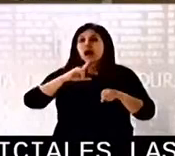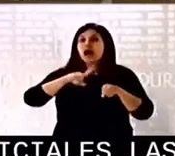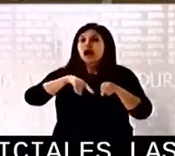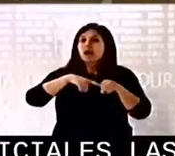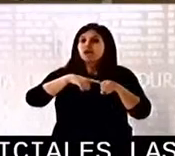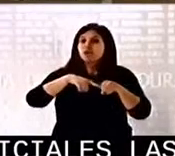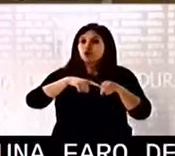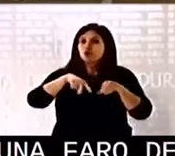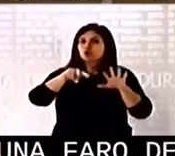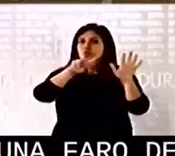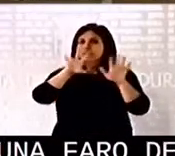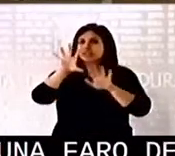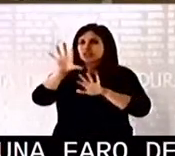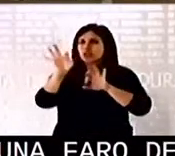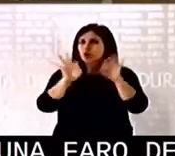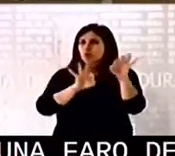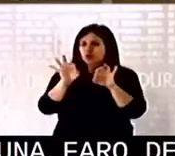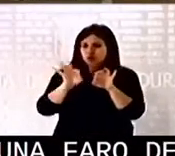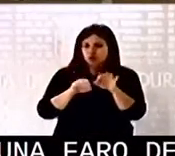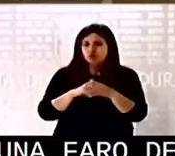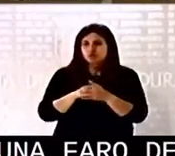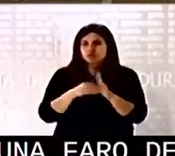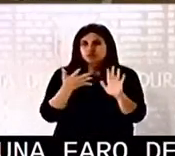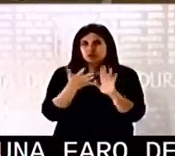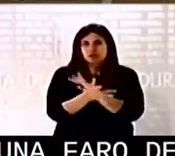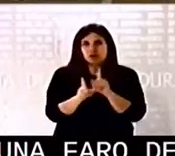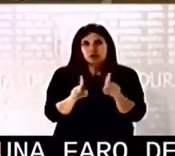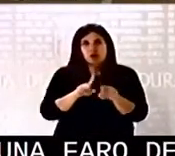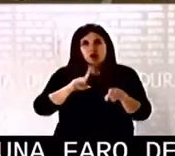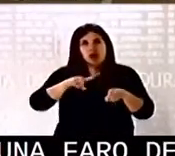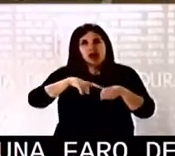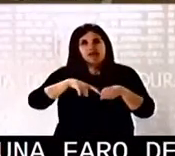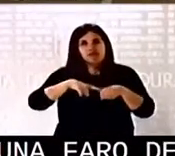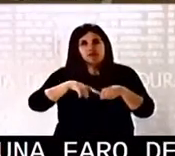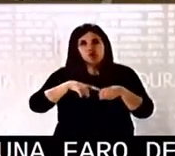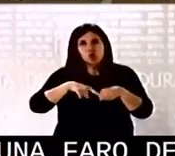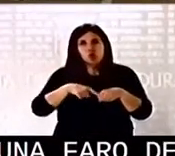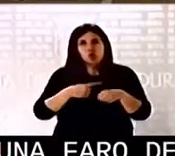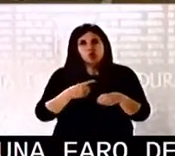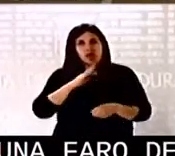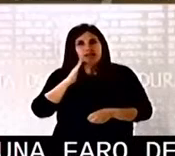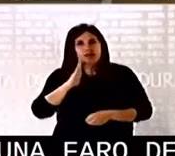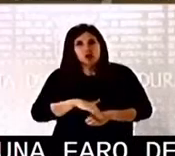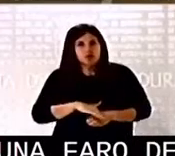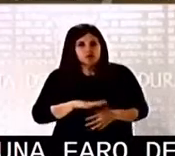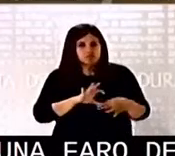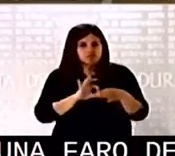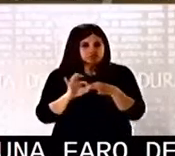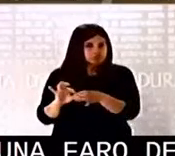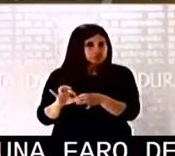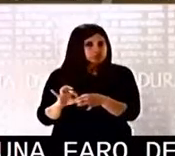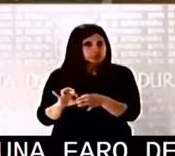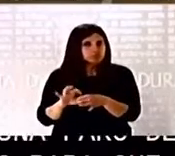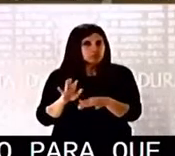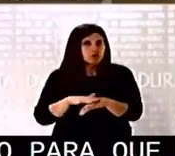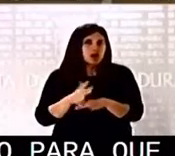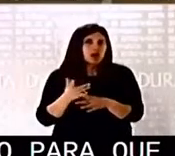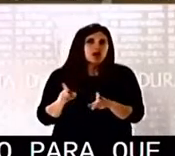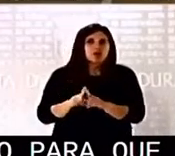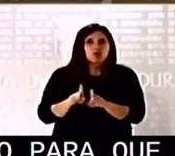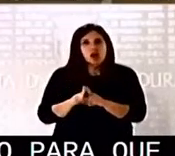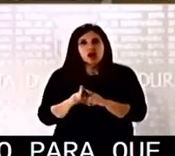de un 75%, que es un aforo muy adecuado para que no se tengan que